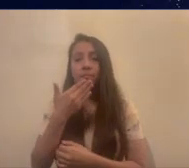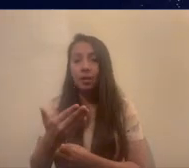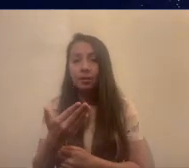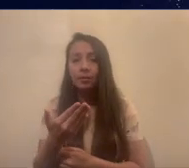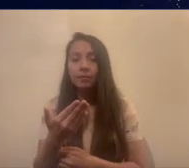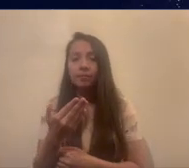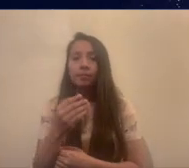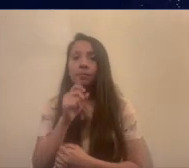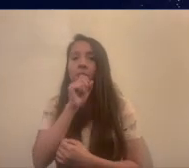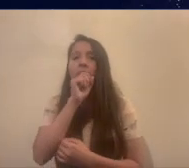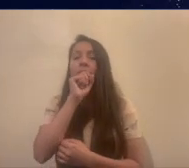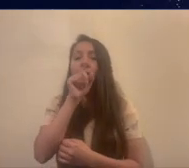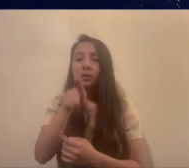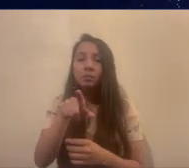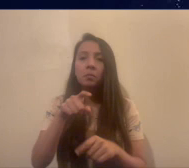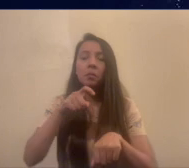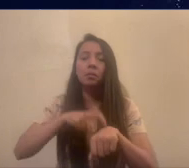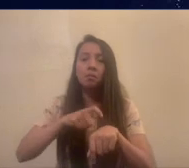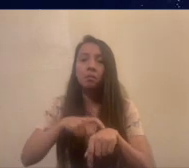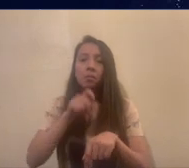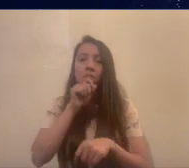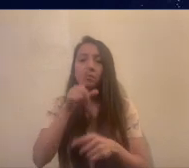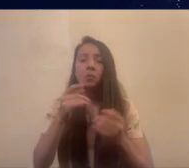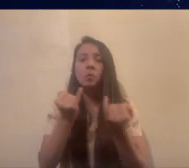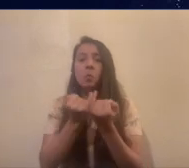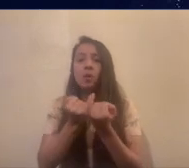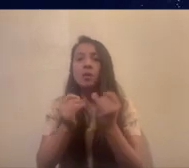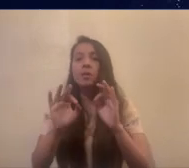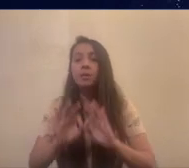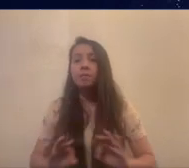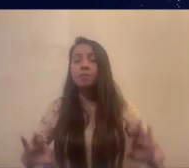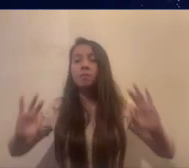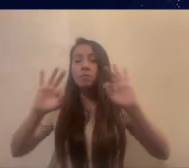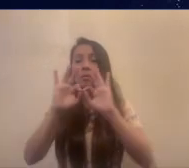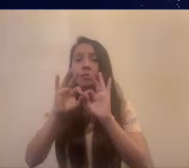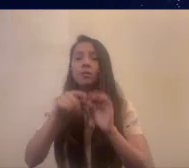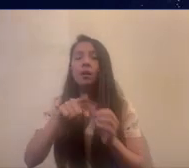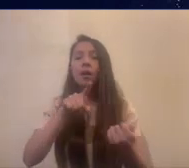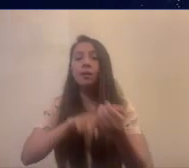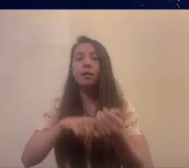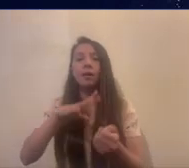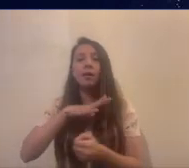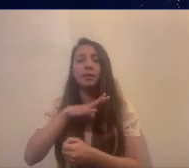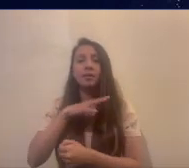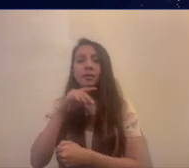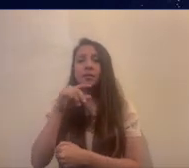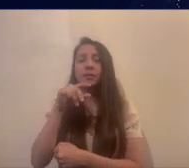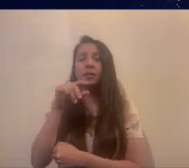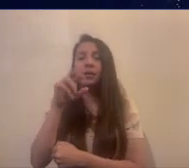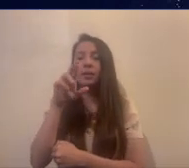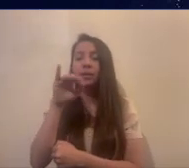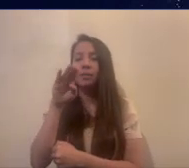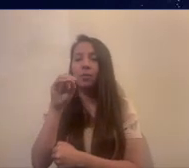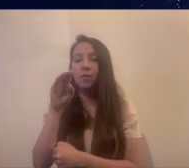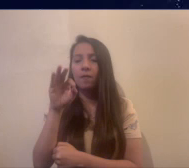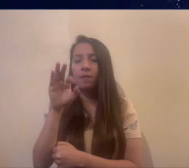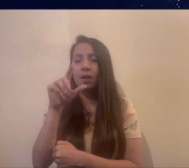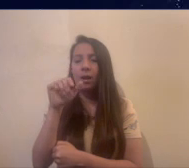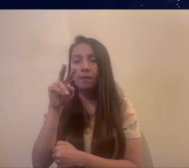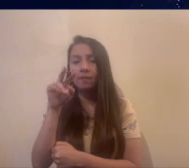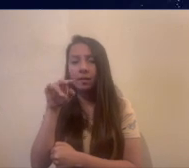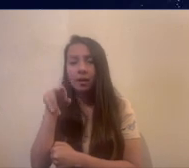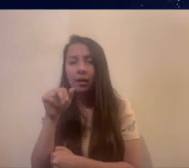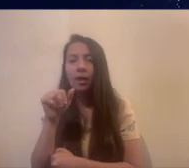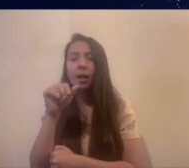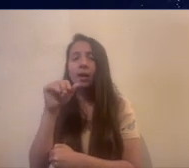proteínas. Al mismo tiempo también es importante que tiene compuestos como la tiamina, la riboflavina,